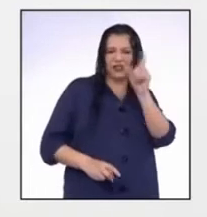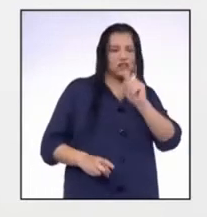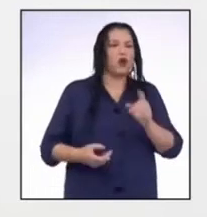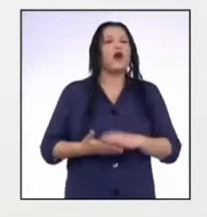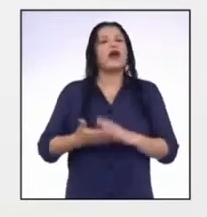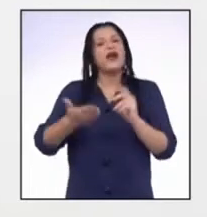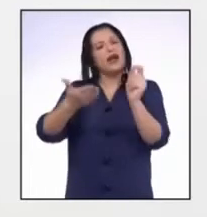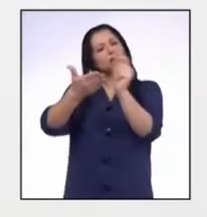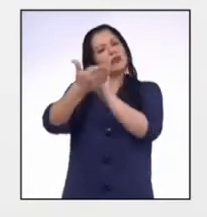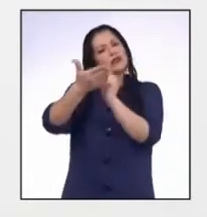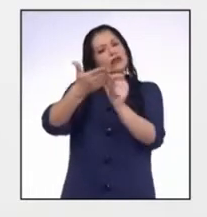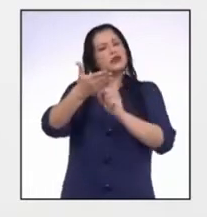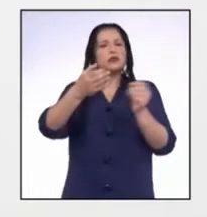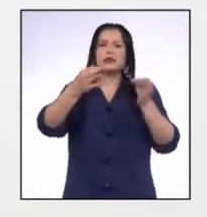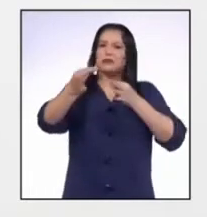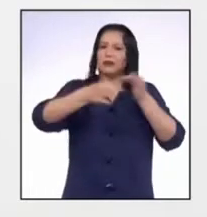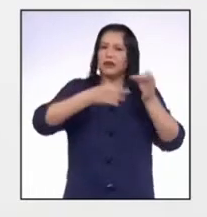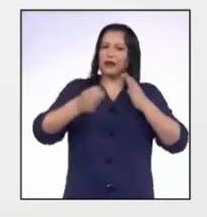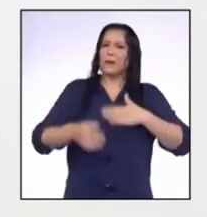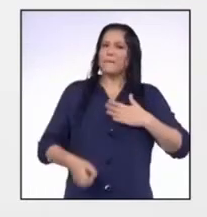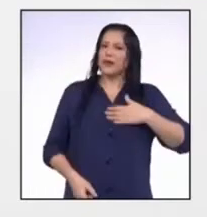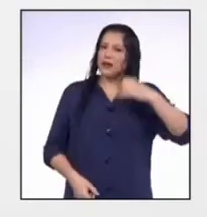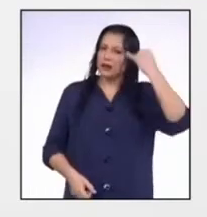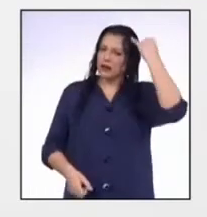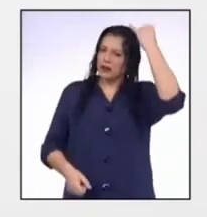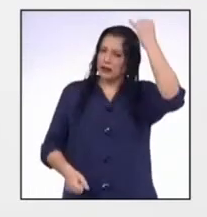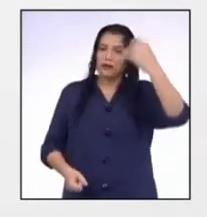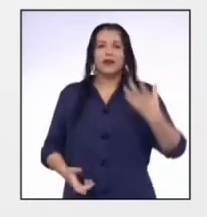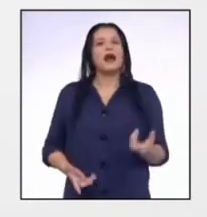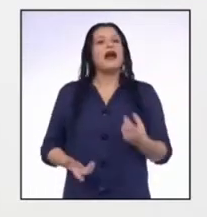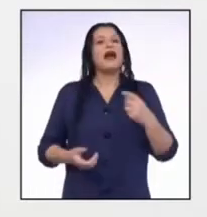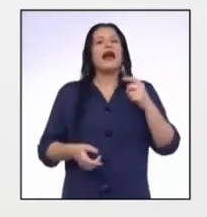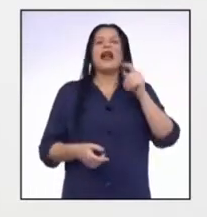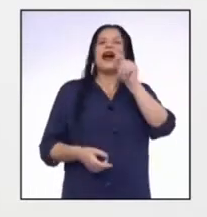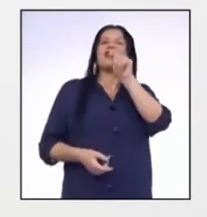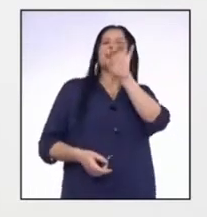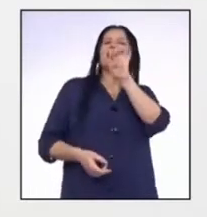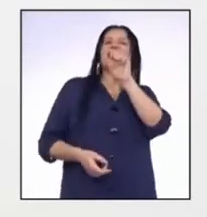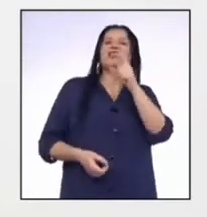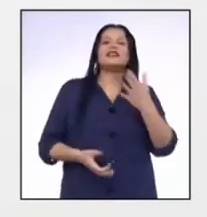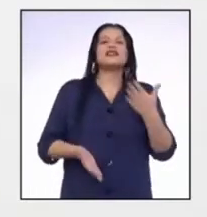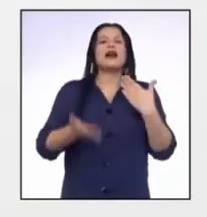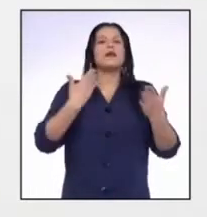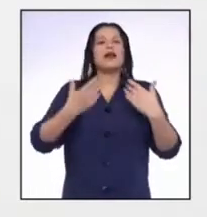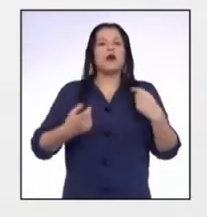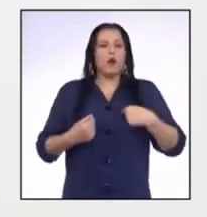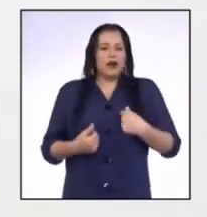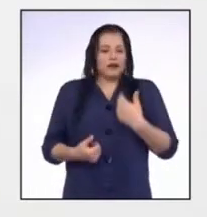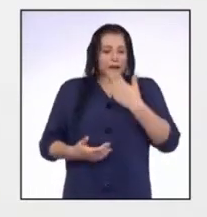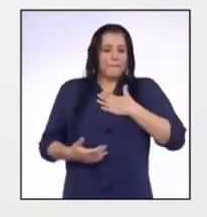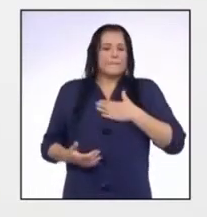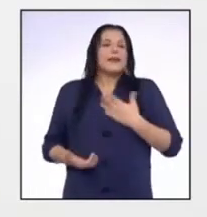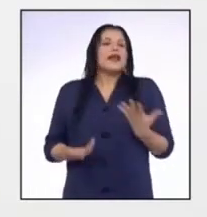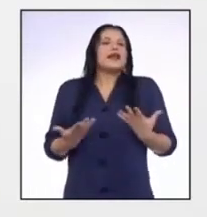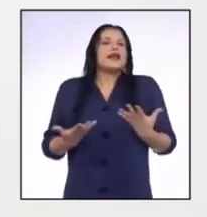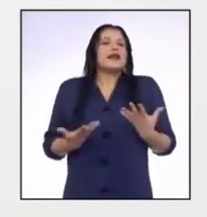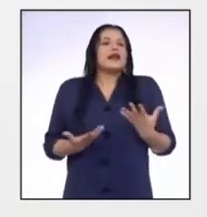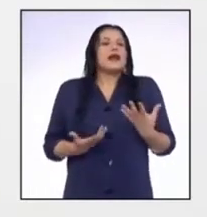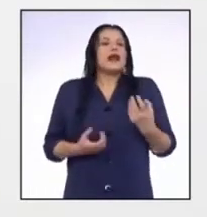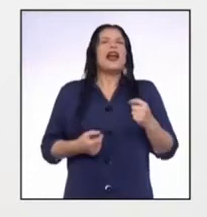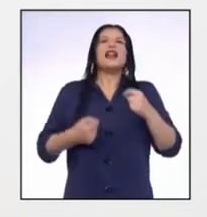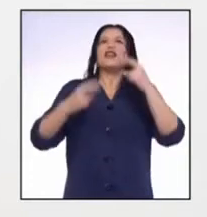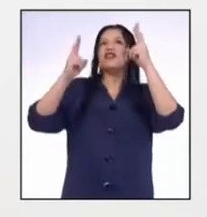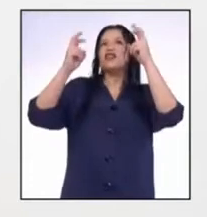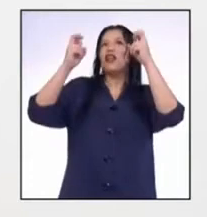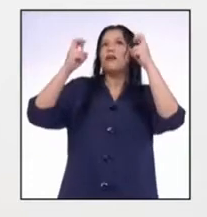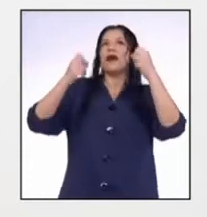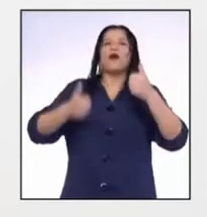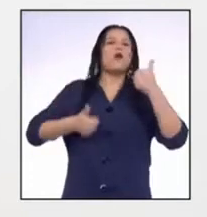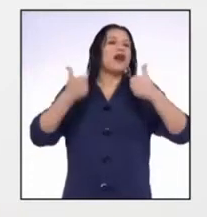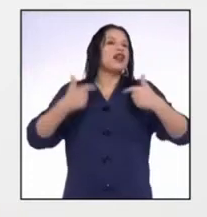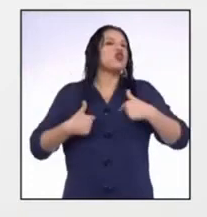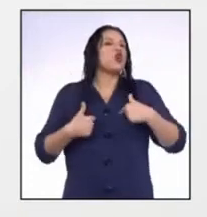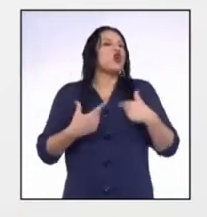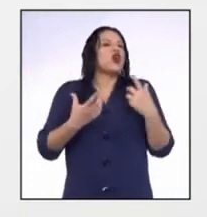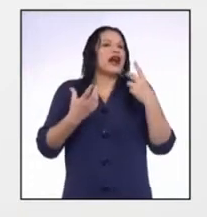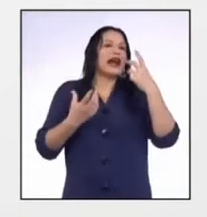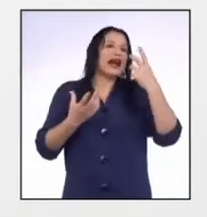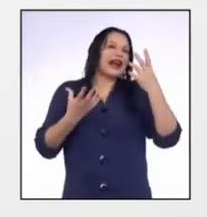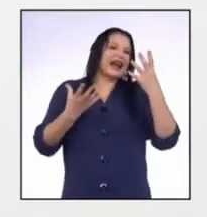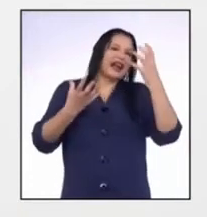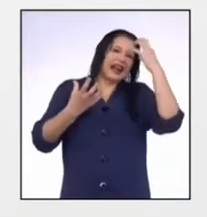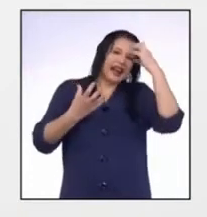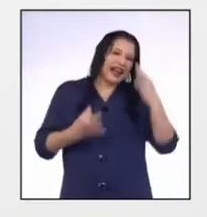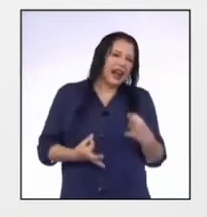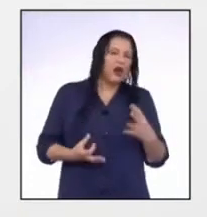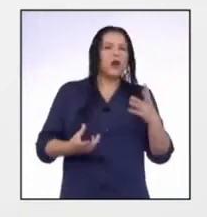ensayo argumentativo, la tesis hace referencia a la postura que tiene el autor sobre el tema. De eso hablaremos